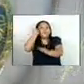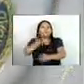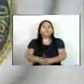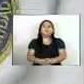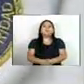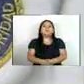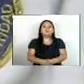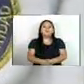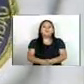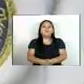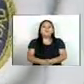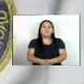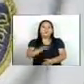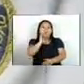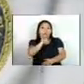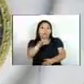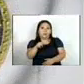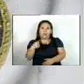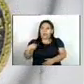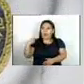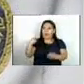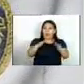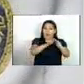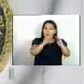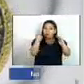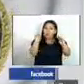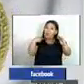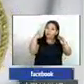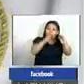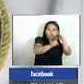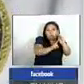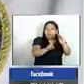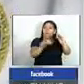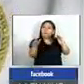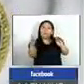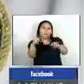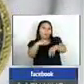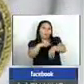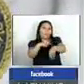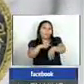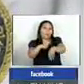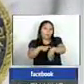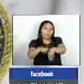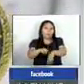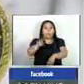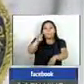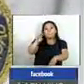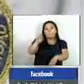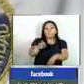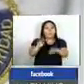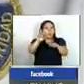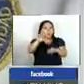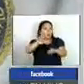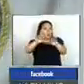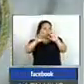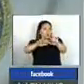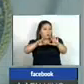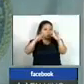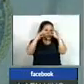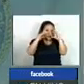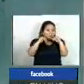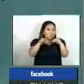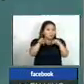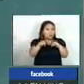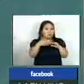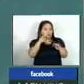Efectivamente, según indagaciones, pues el día de ayer salió de su casa, por ahí como a las 20 y 30 horas todavía hay